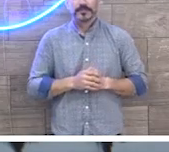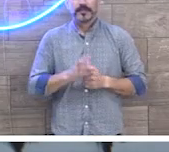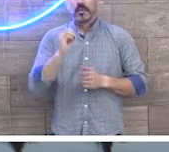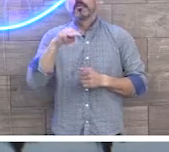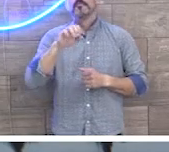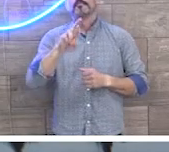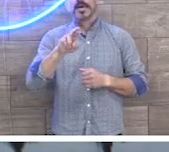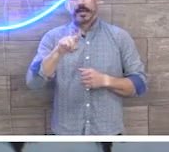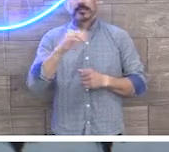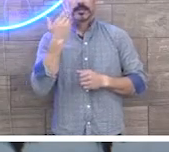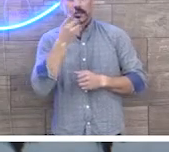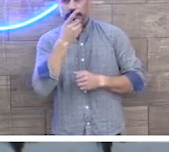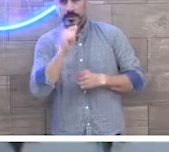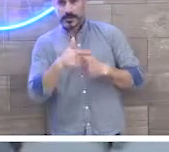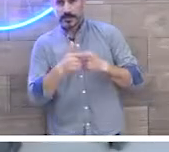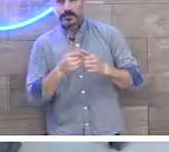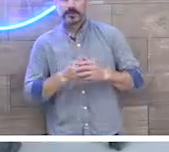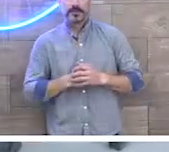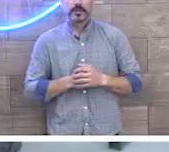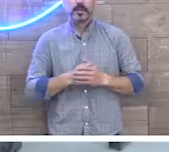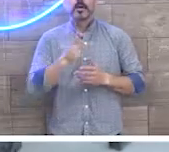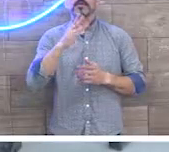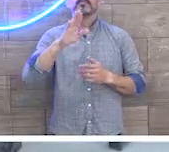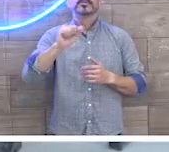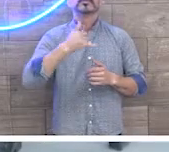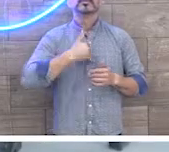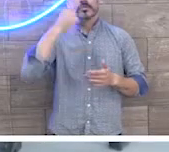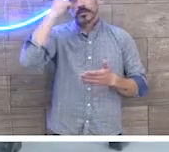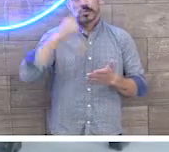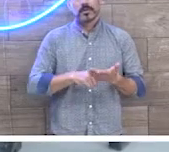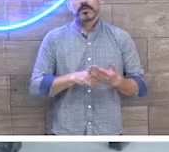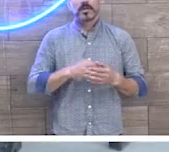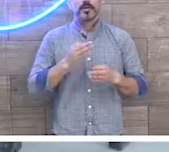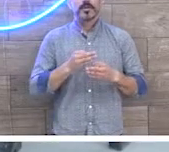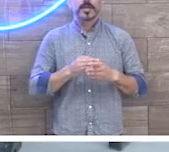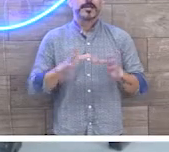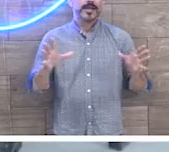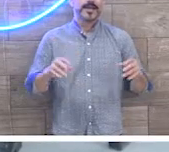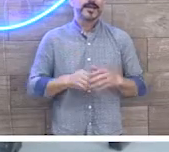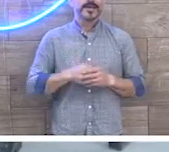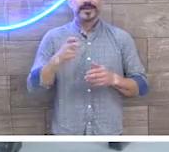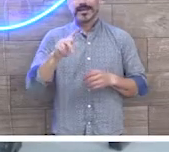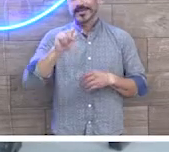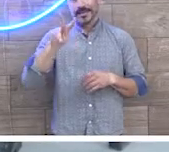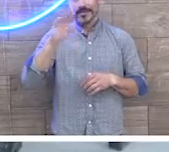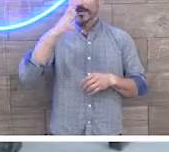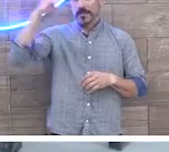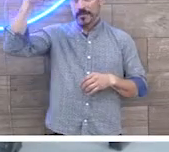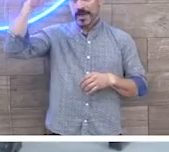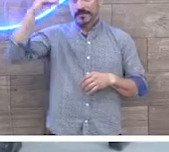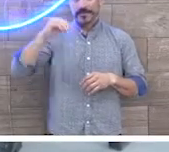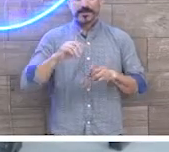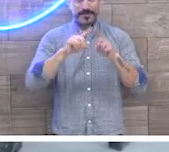Omar, ¿con qué quieres cerrar esta entrevista? Pues yo creo que la primera es que no se pierdan los programas, ¿verdad?